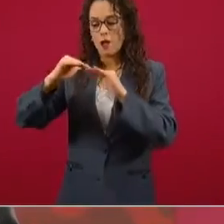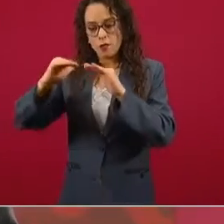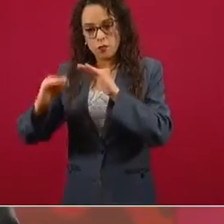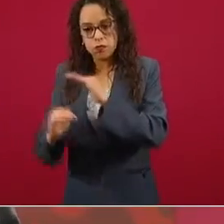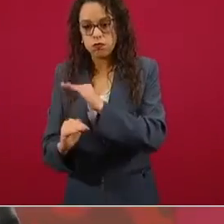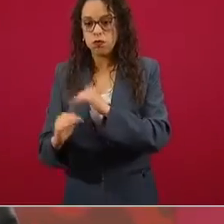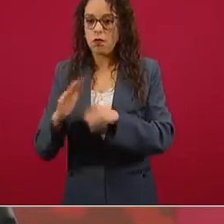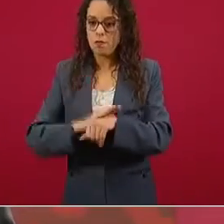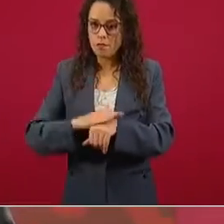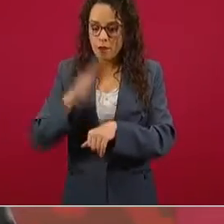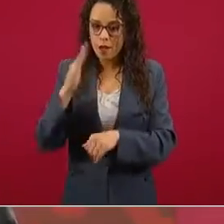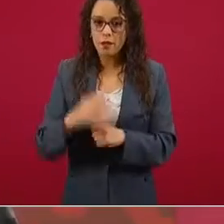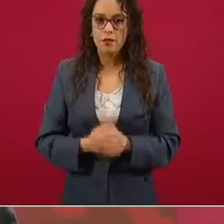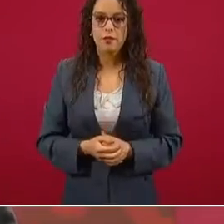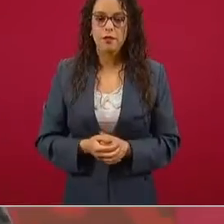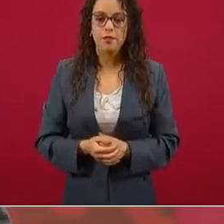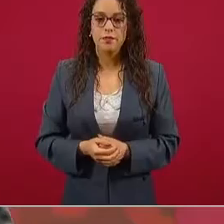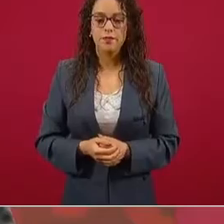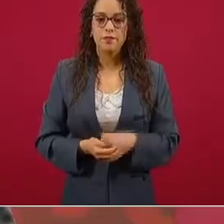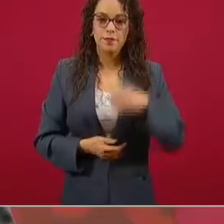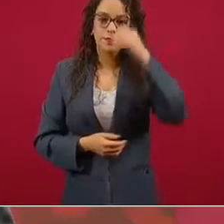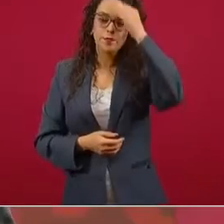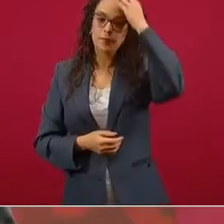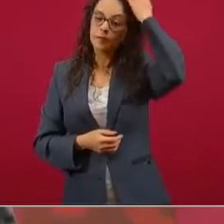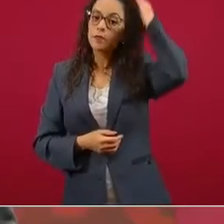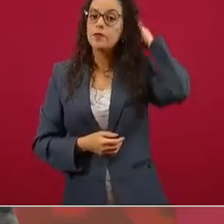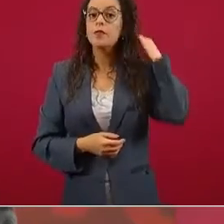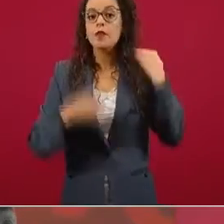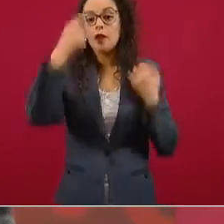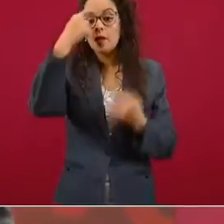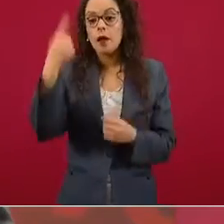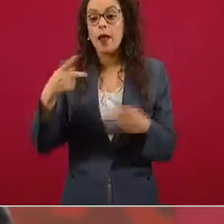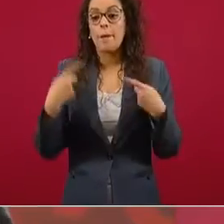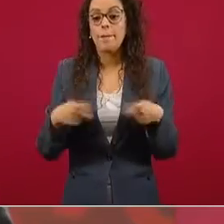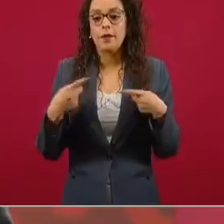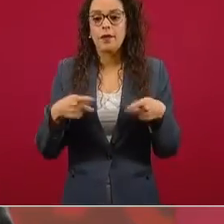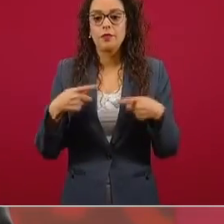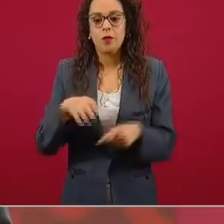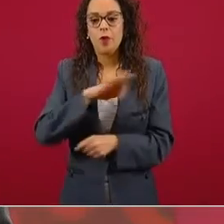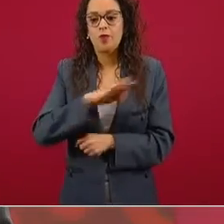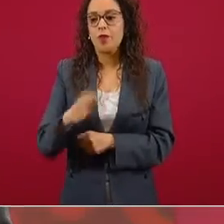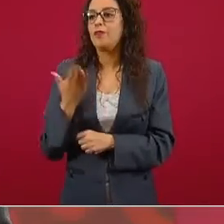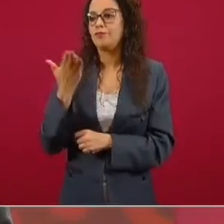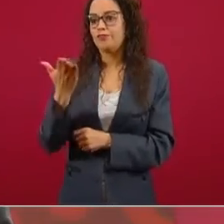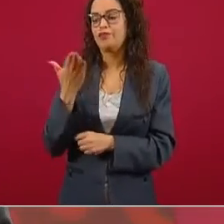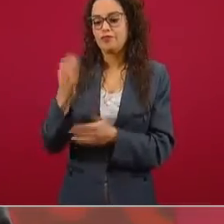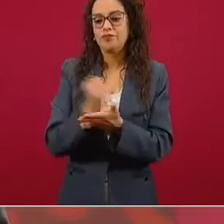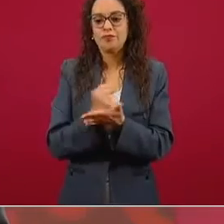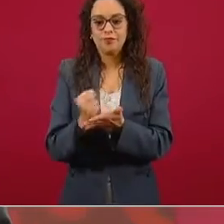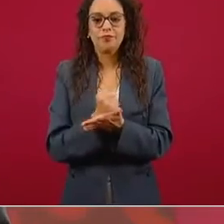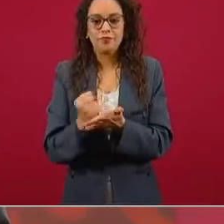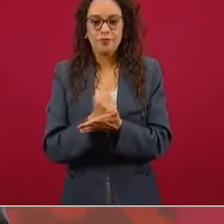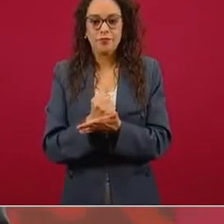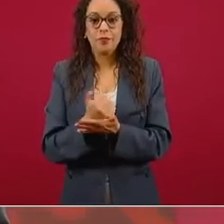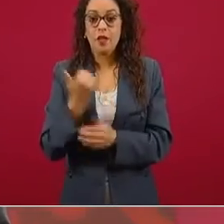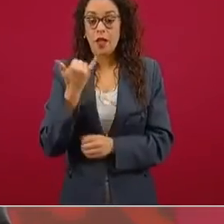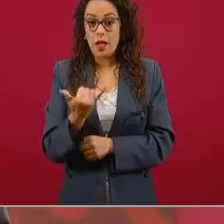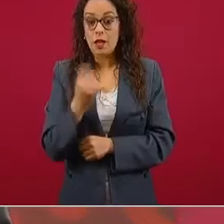que la gente solicite los créditos y también que haya